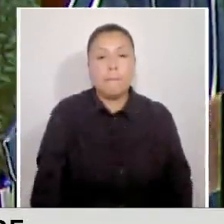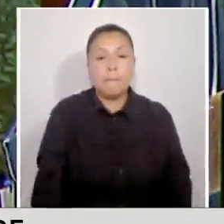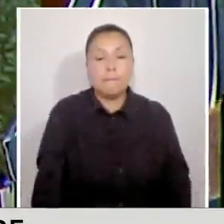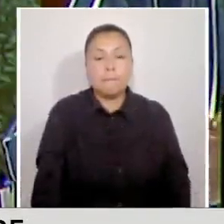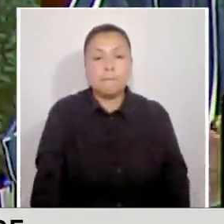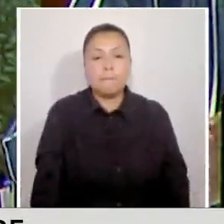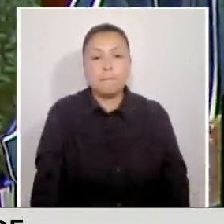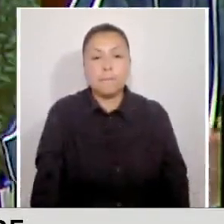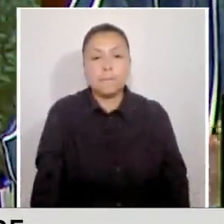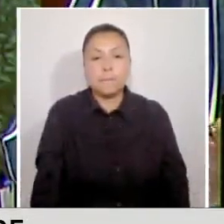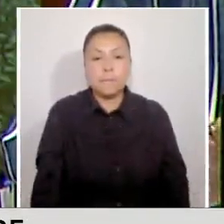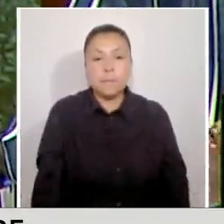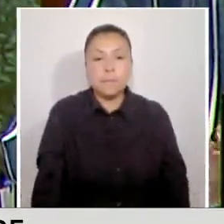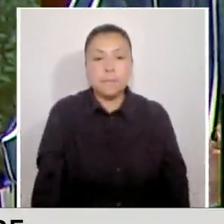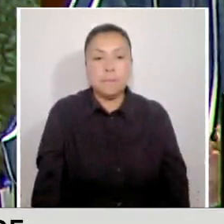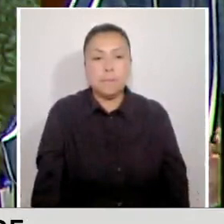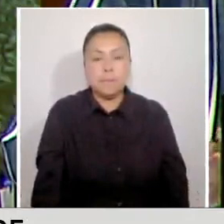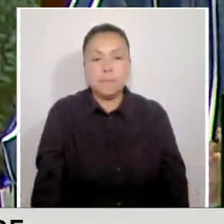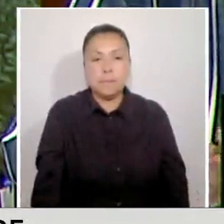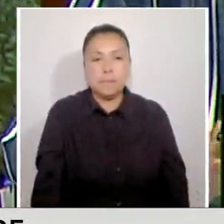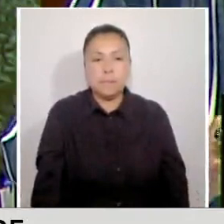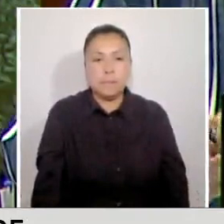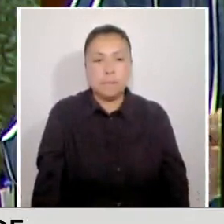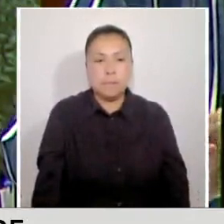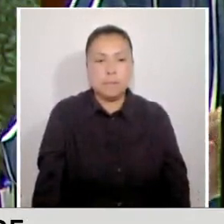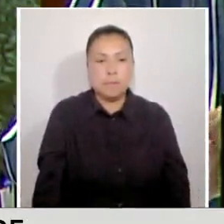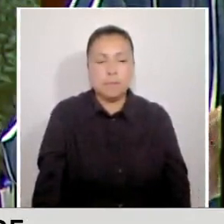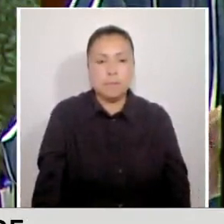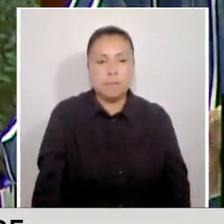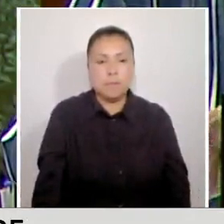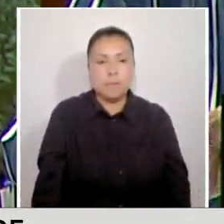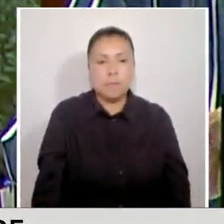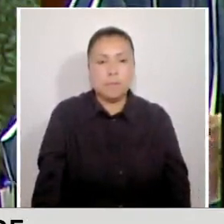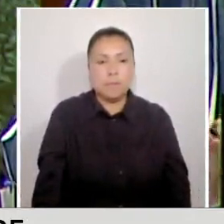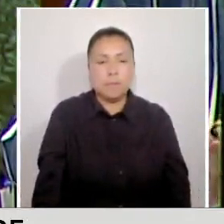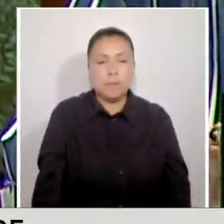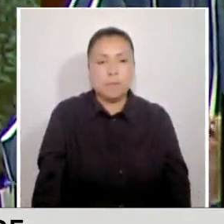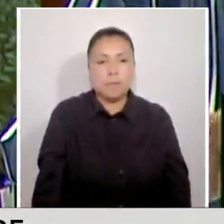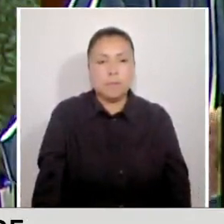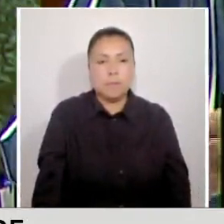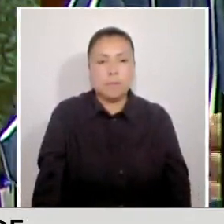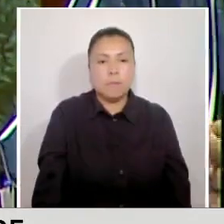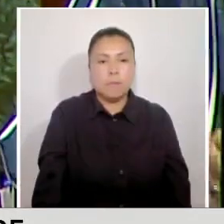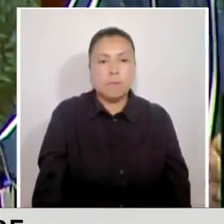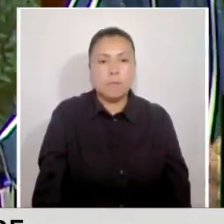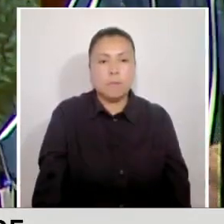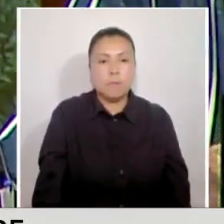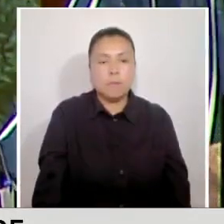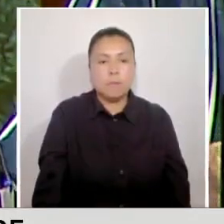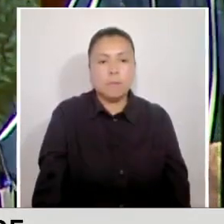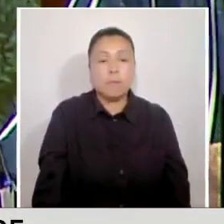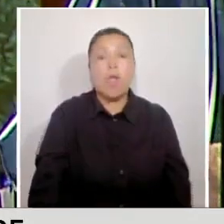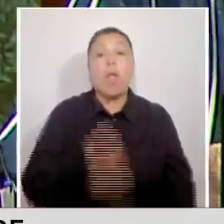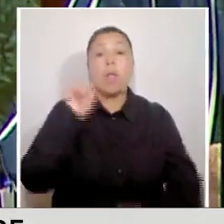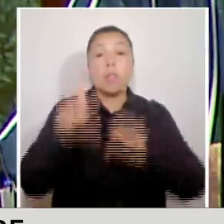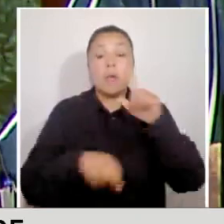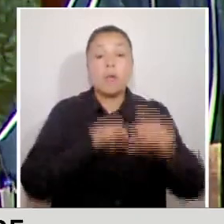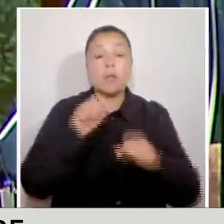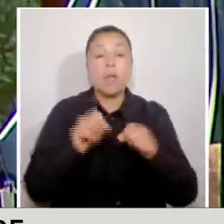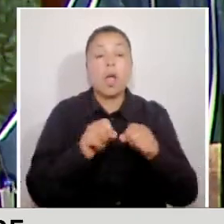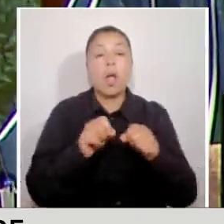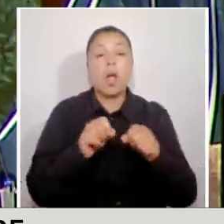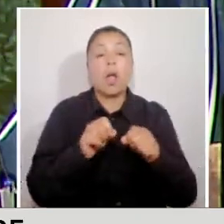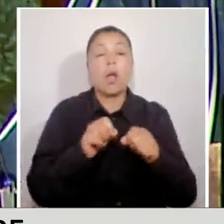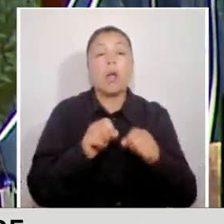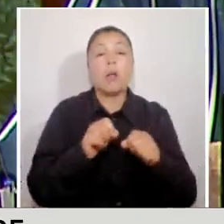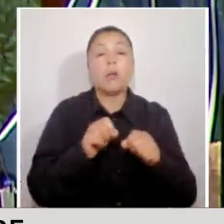gracias para defender la postura de la comisión Se ofrece la palabra para defender la postura de la comisión Se ofrece la